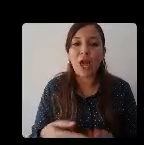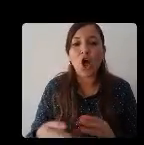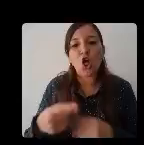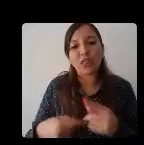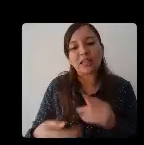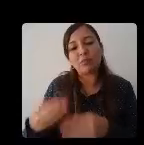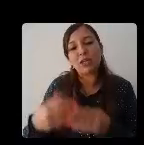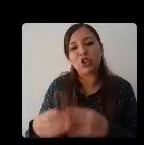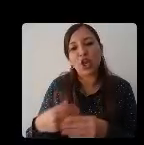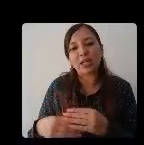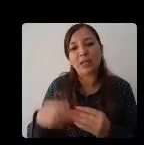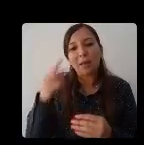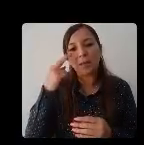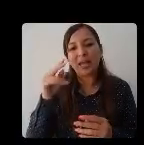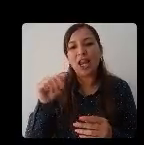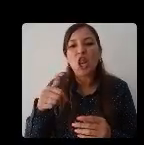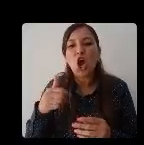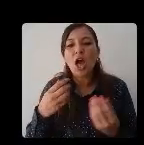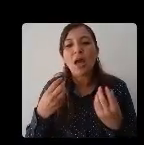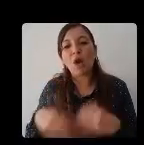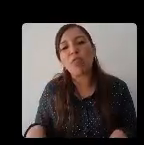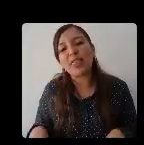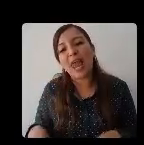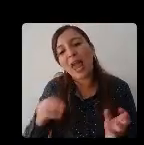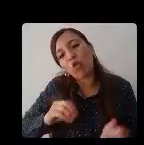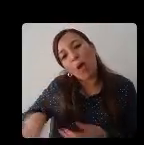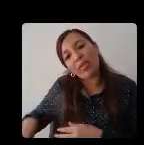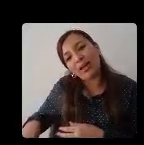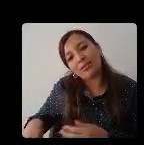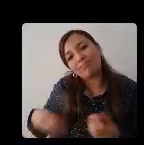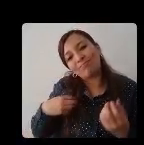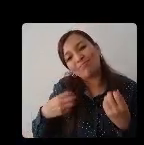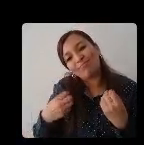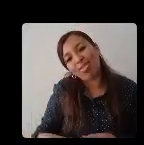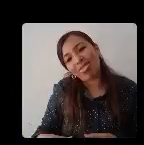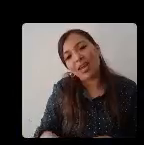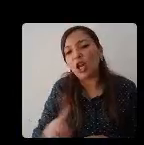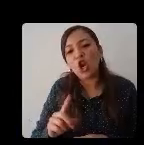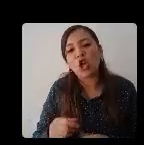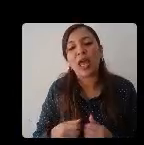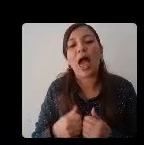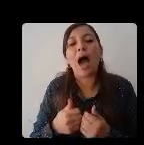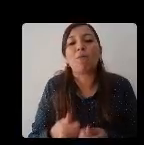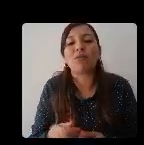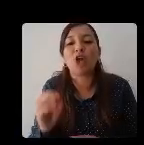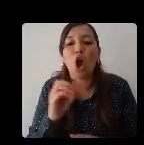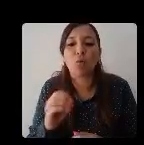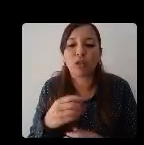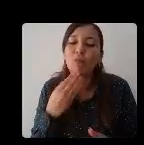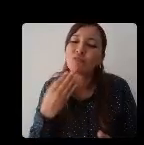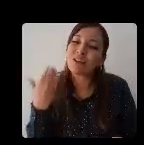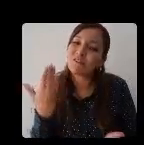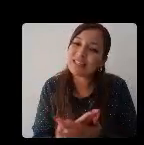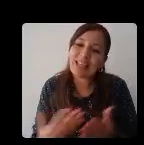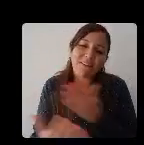que nos cuentas de el alojamiento, de poder tener y cada vez más incorporar a más familias, tener